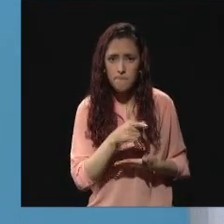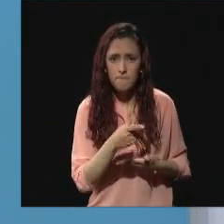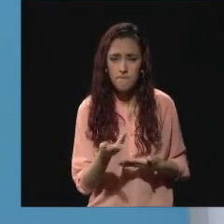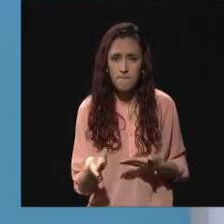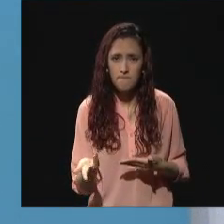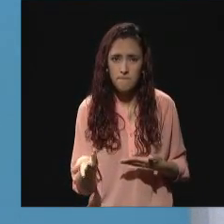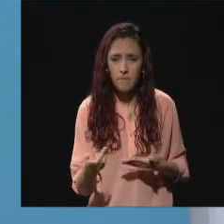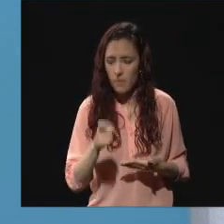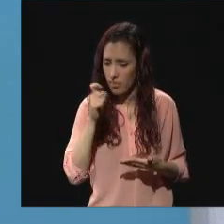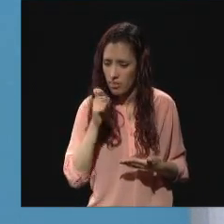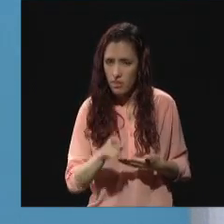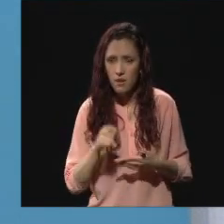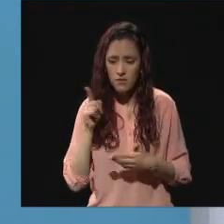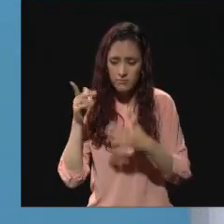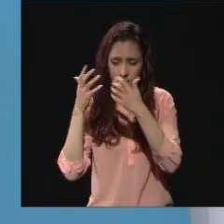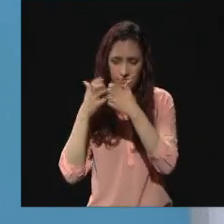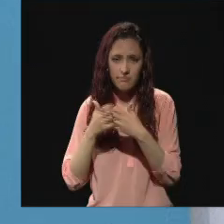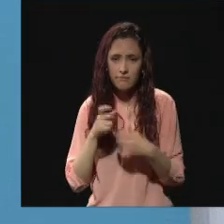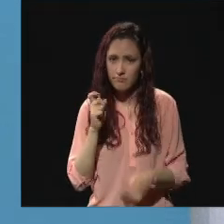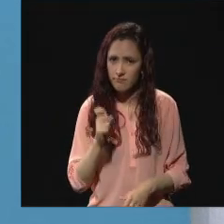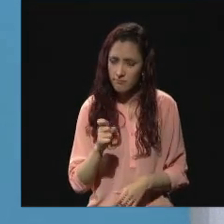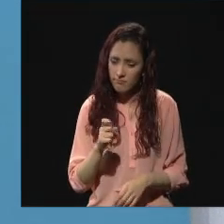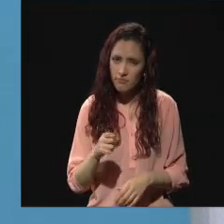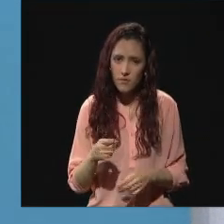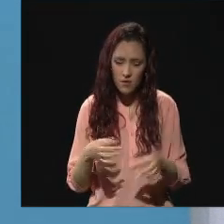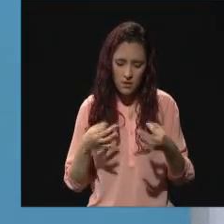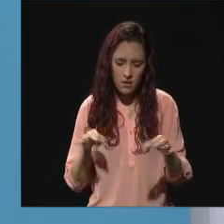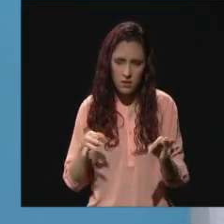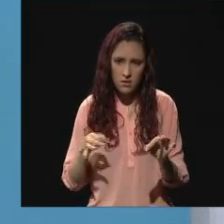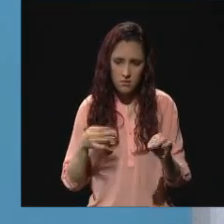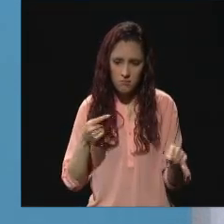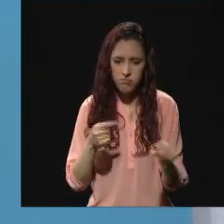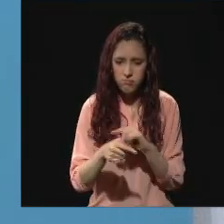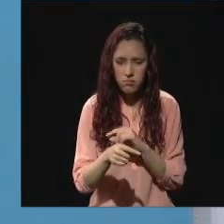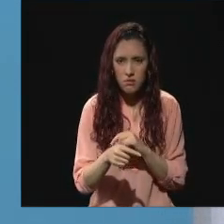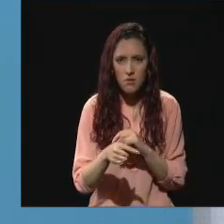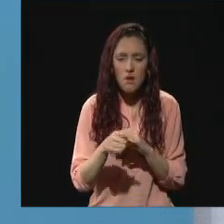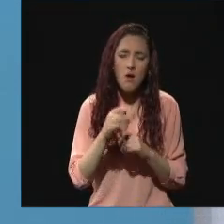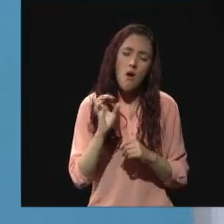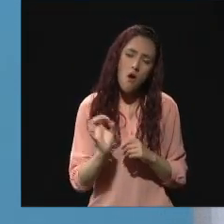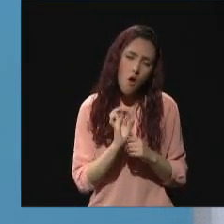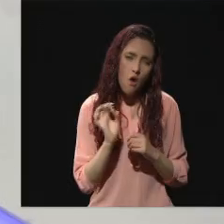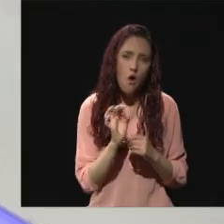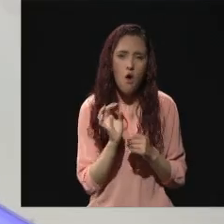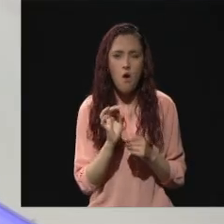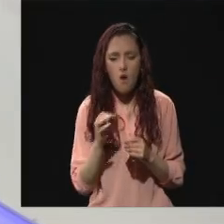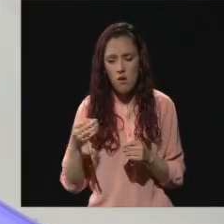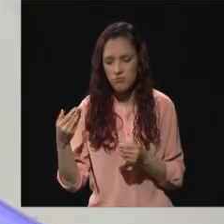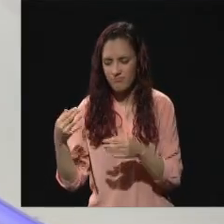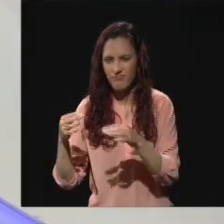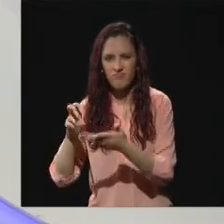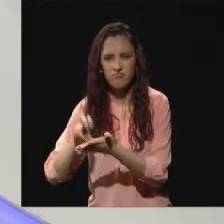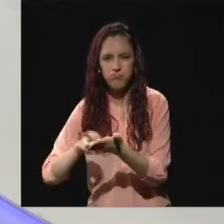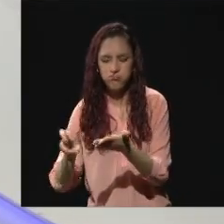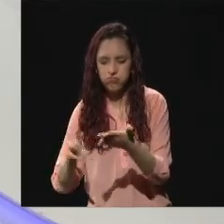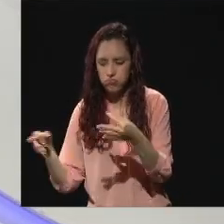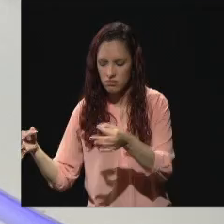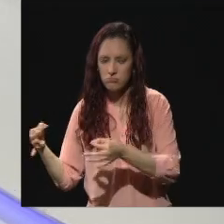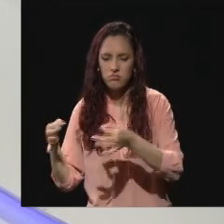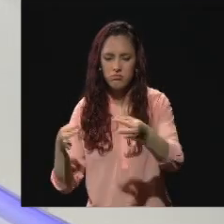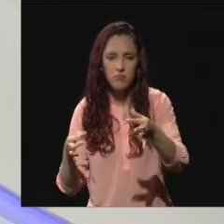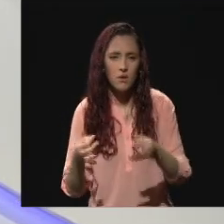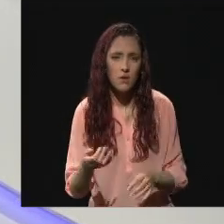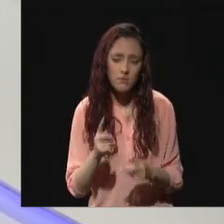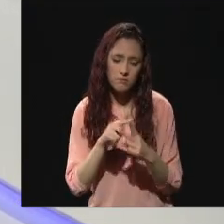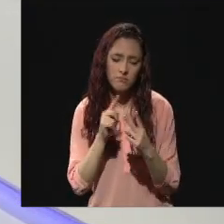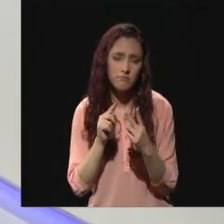el operador tiene obligación de enviar las facturas ya sea de manera física oa través del medio que haya escogió el usuario hay un primer problema lo